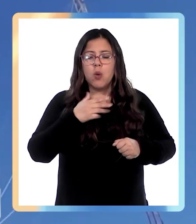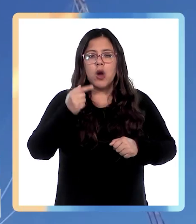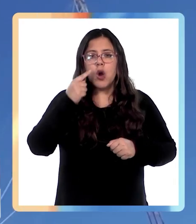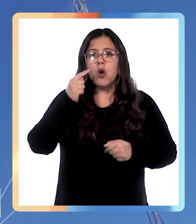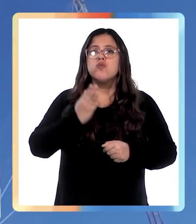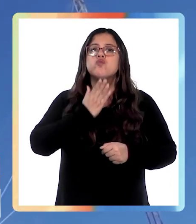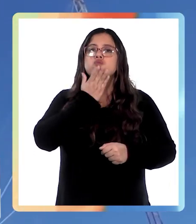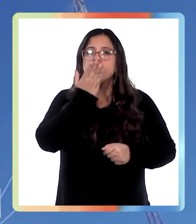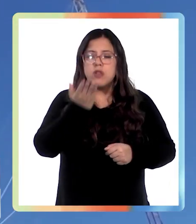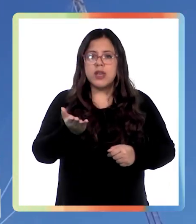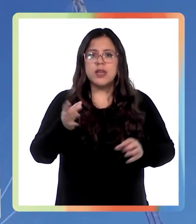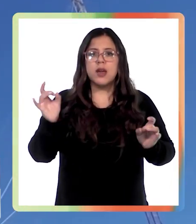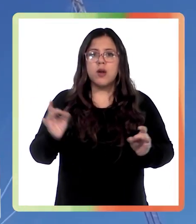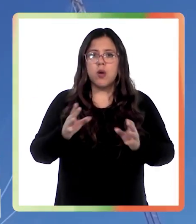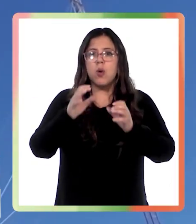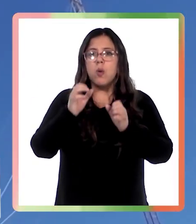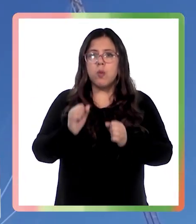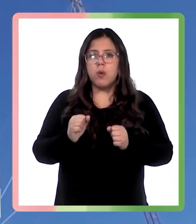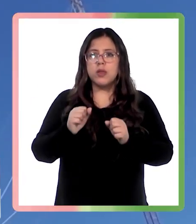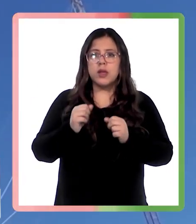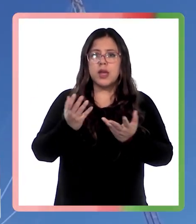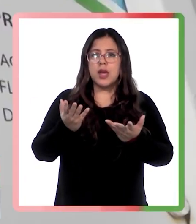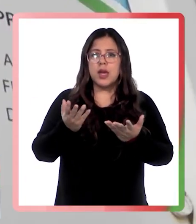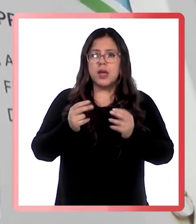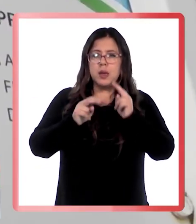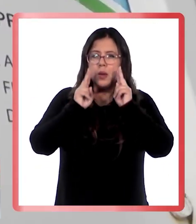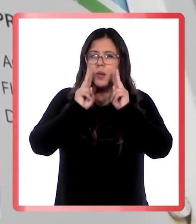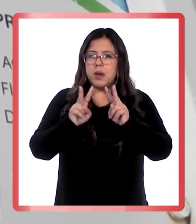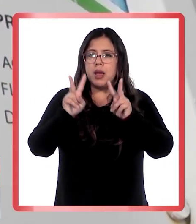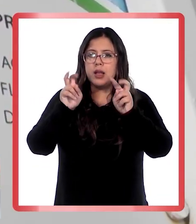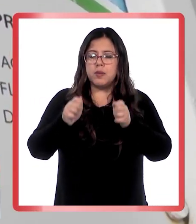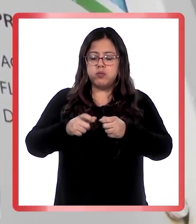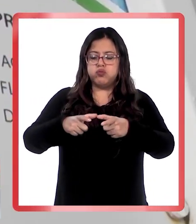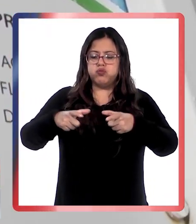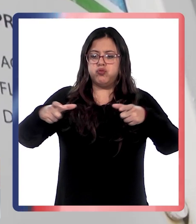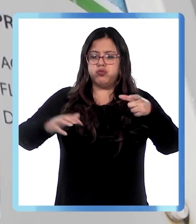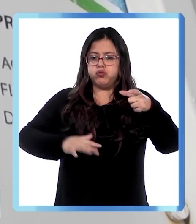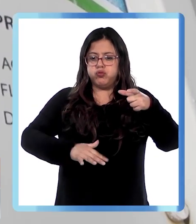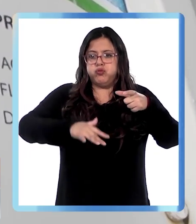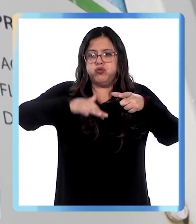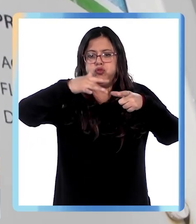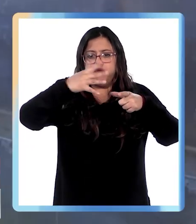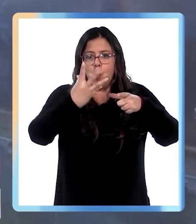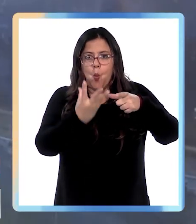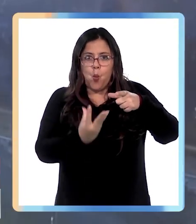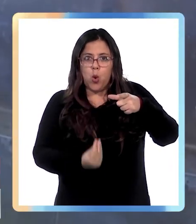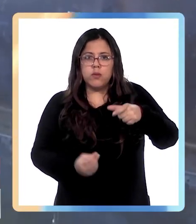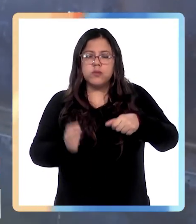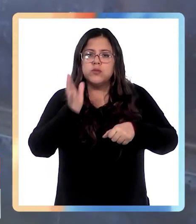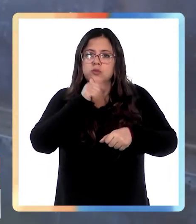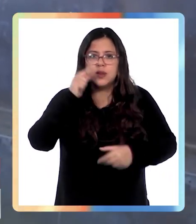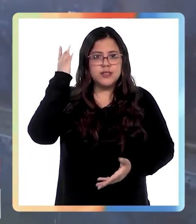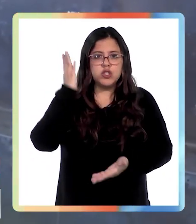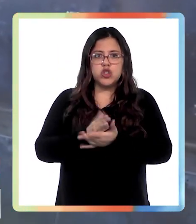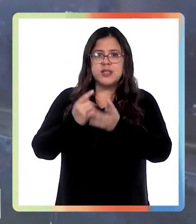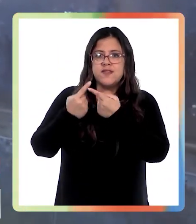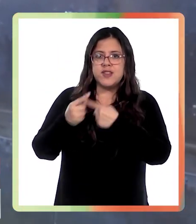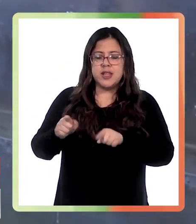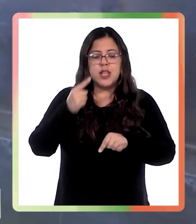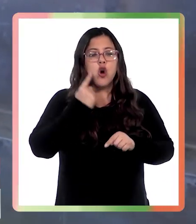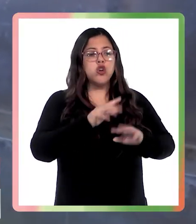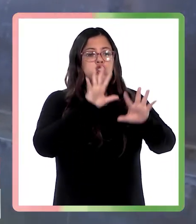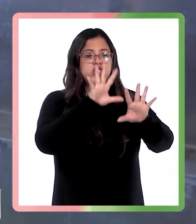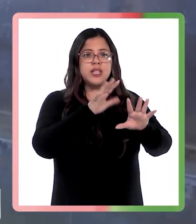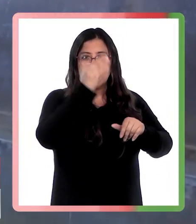agua potable la ciudad de puntaarenas podría agotar los actuales volúmenes de reserva si no se toman acciones diferentes son